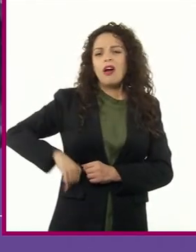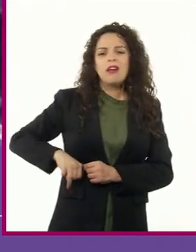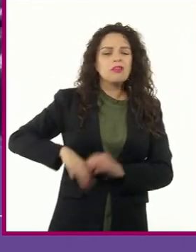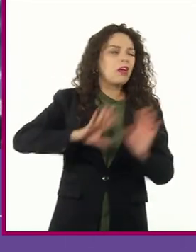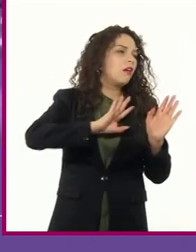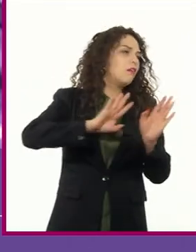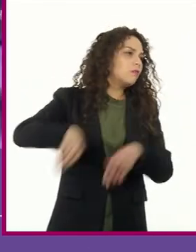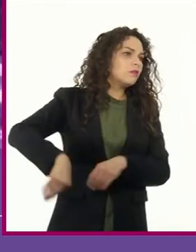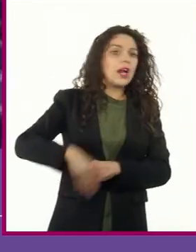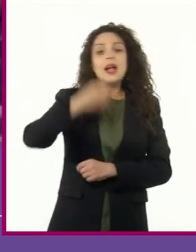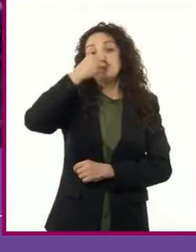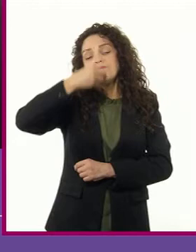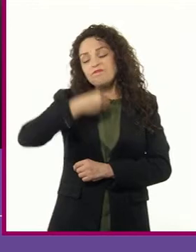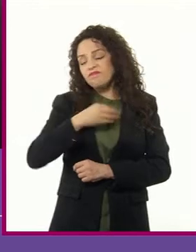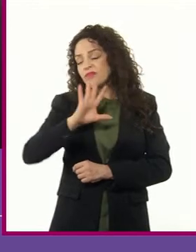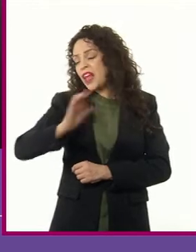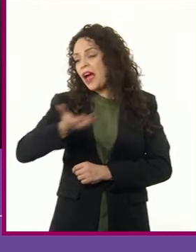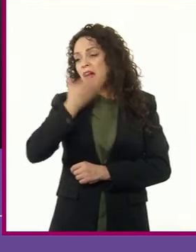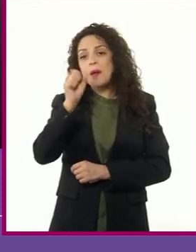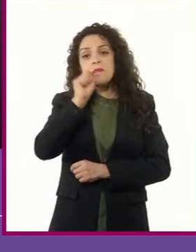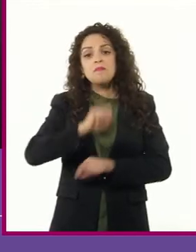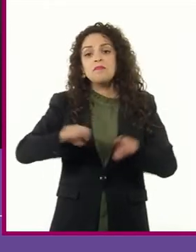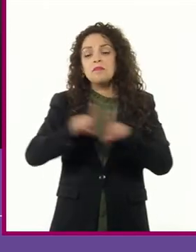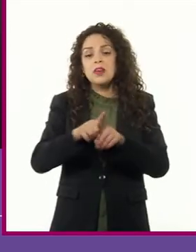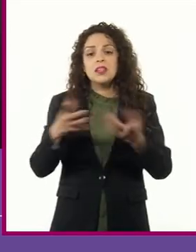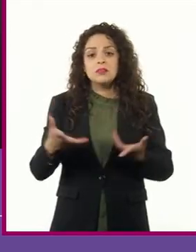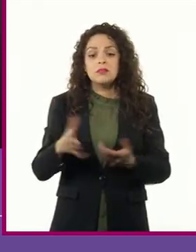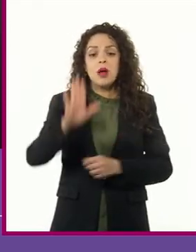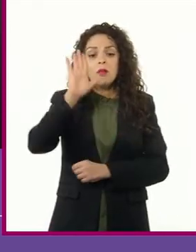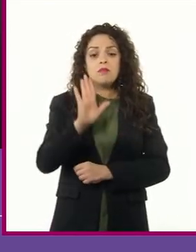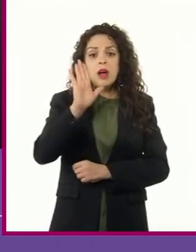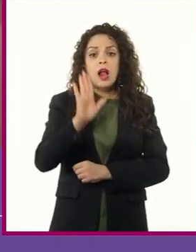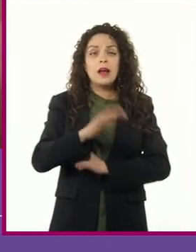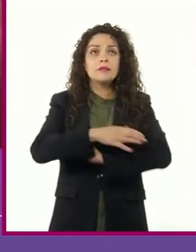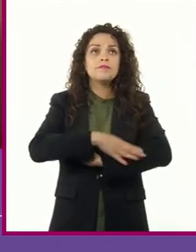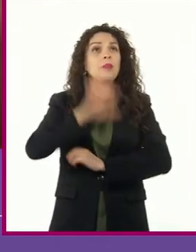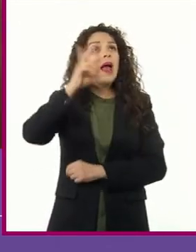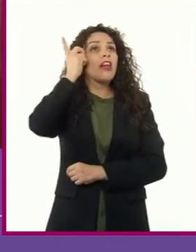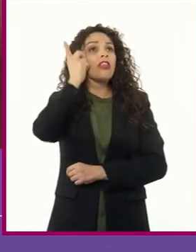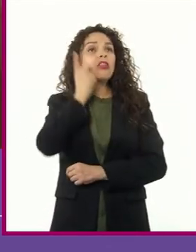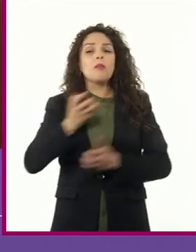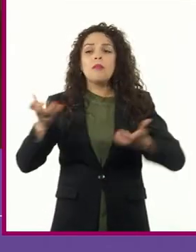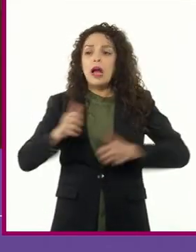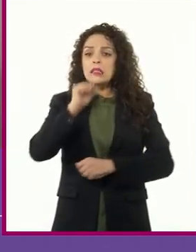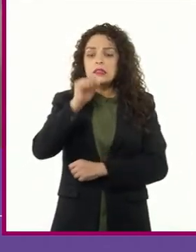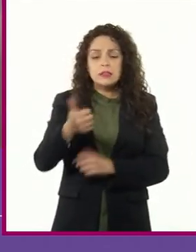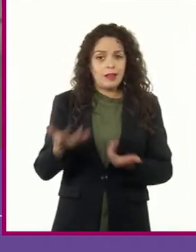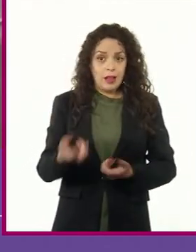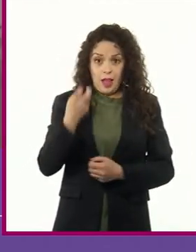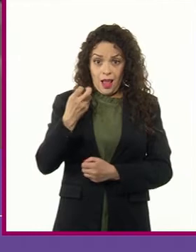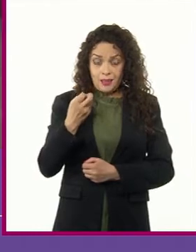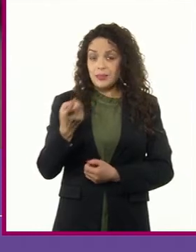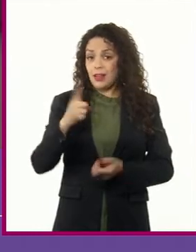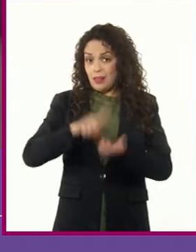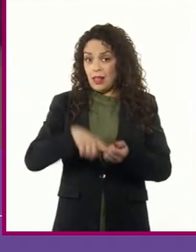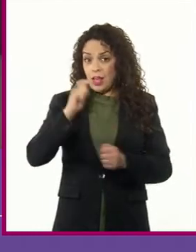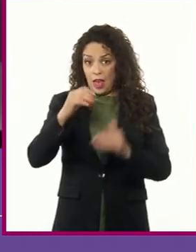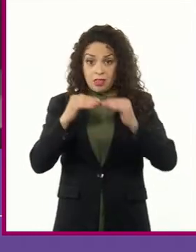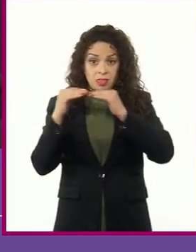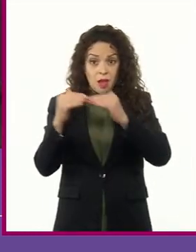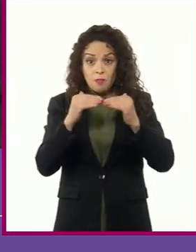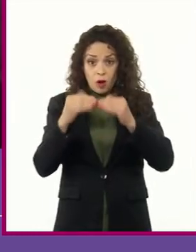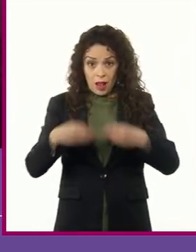resignación que nos paralizan e incluso nos mantienen cruzados de brazos, por lo cual la vida democrática se